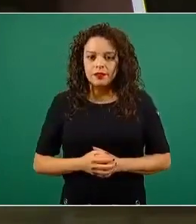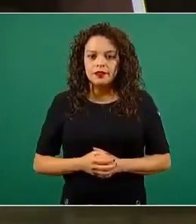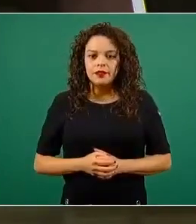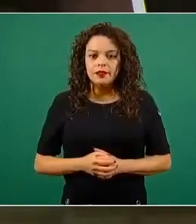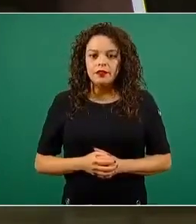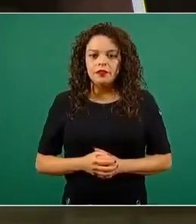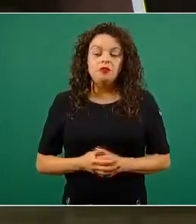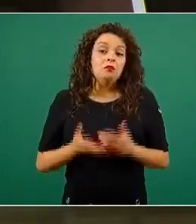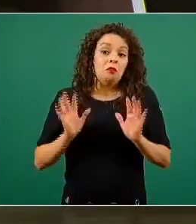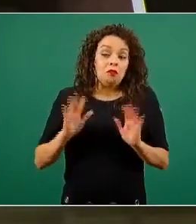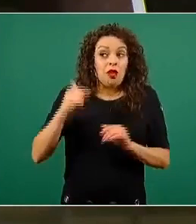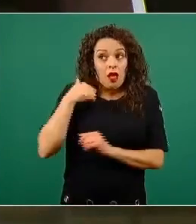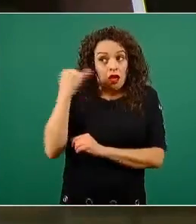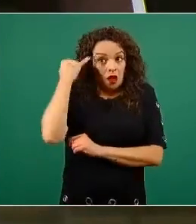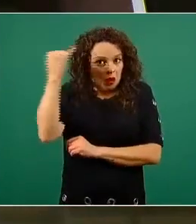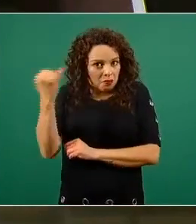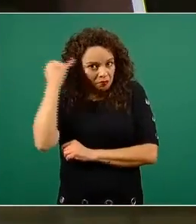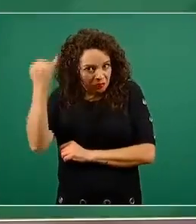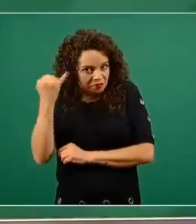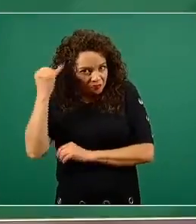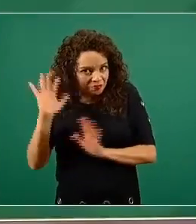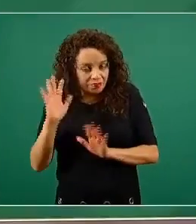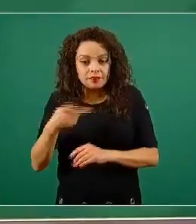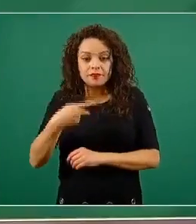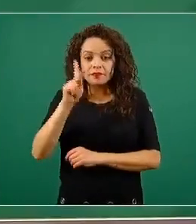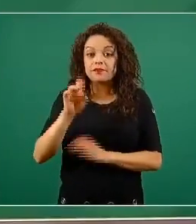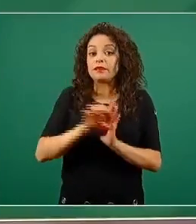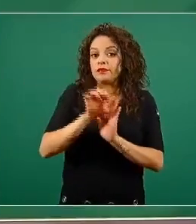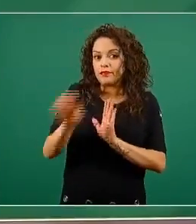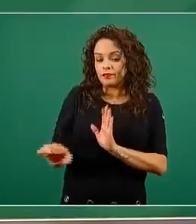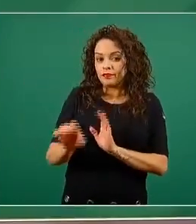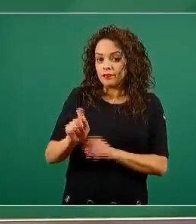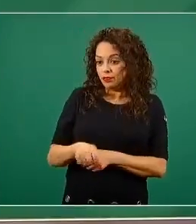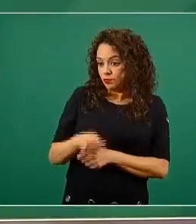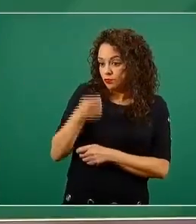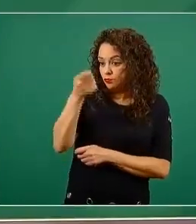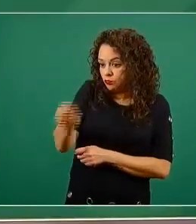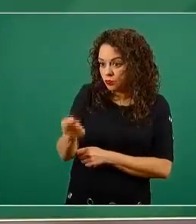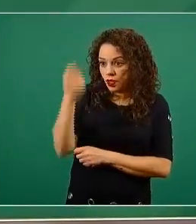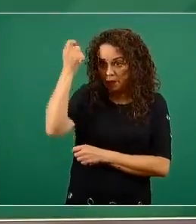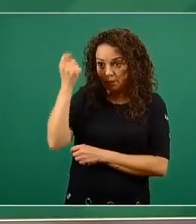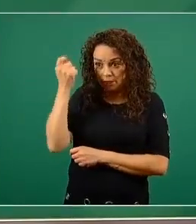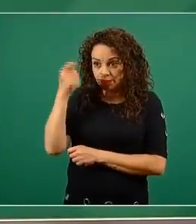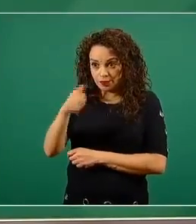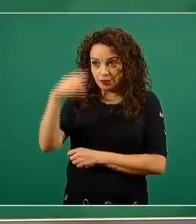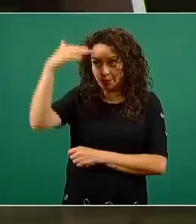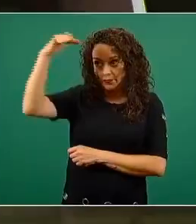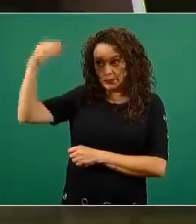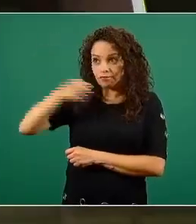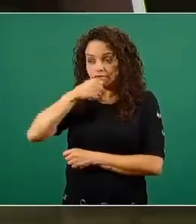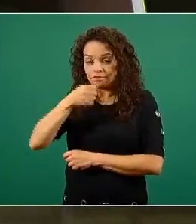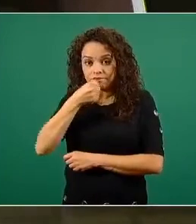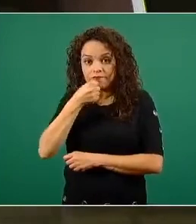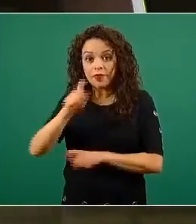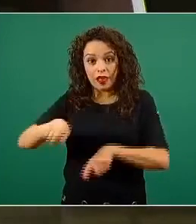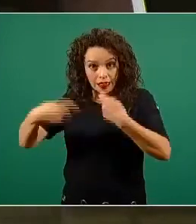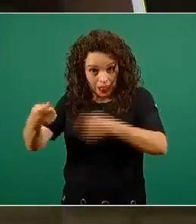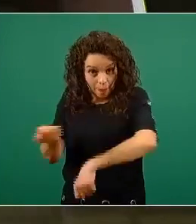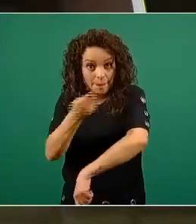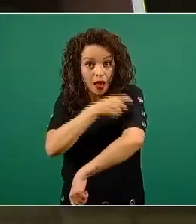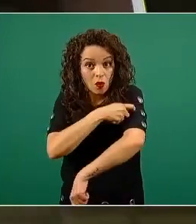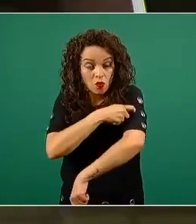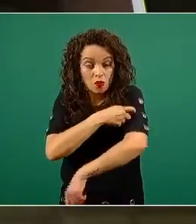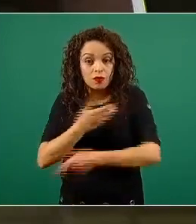me estoy imaginando otra cosa, pero al mismo tiempo que se está entregando el apoyo a los adultos mayores, ¿se les va a vacunar? ¿Cómo va a ser esto? ¿Y cómo van a